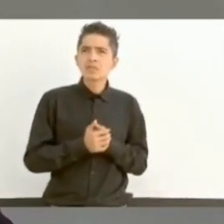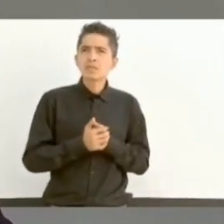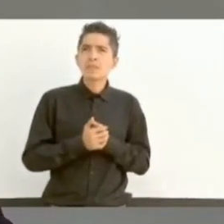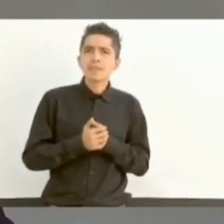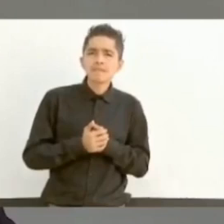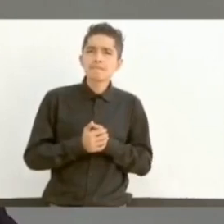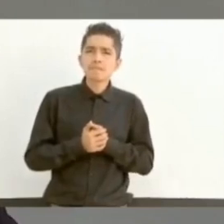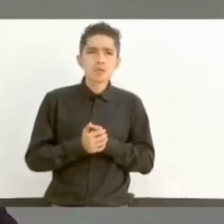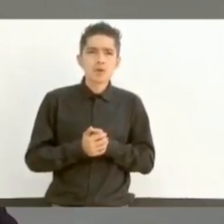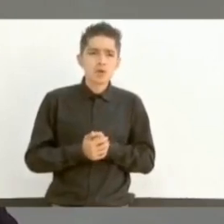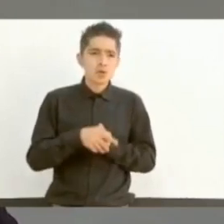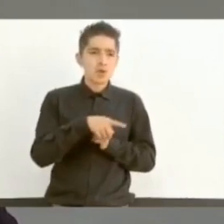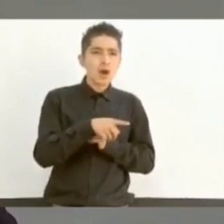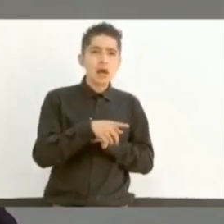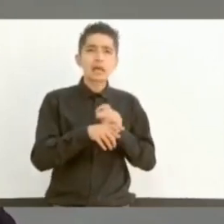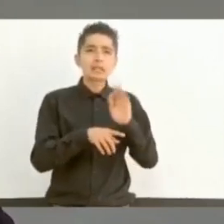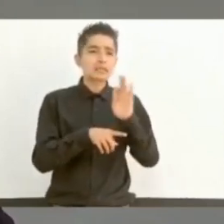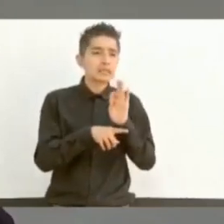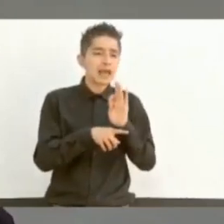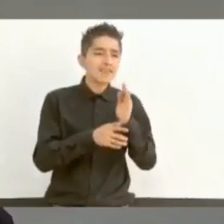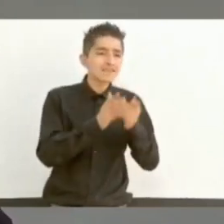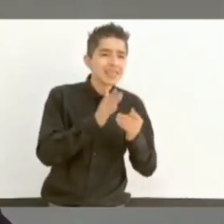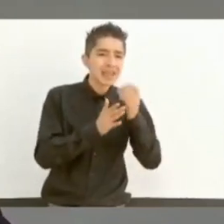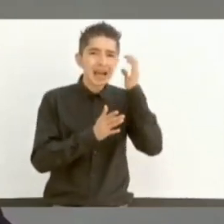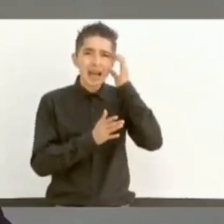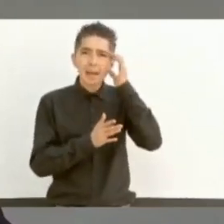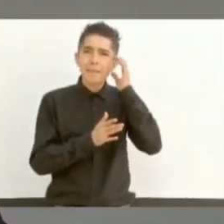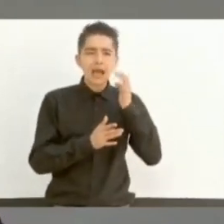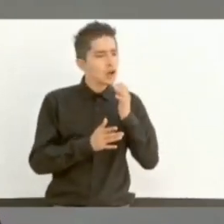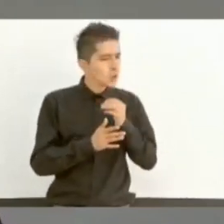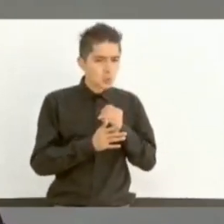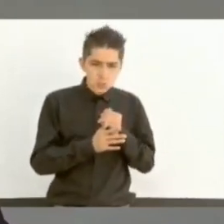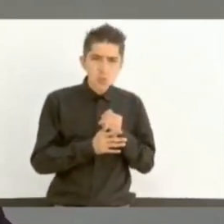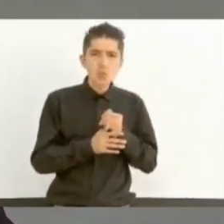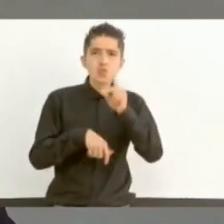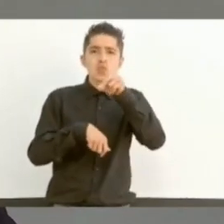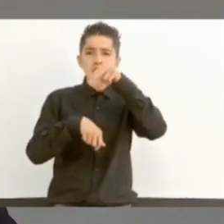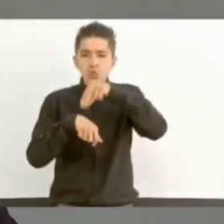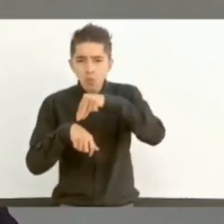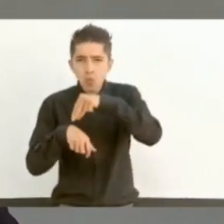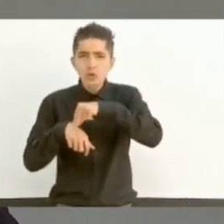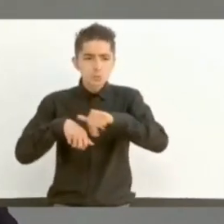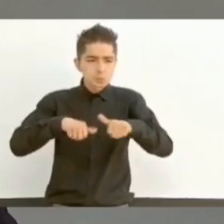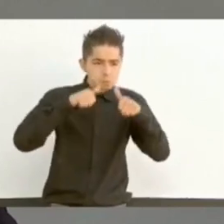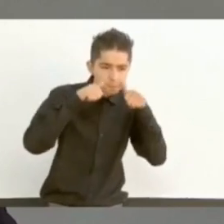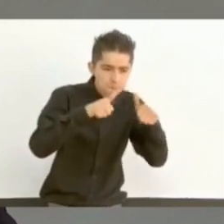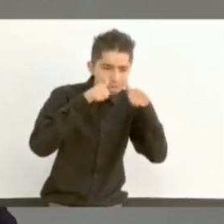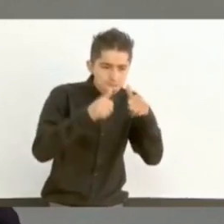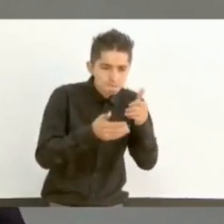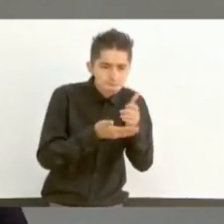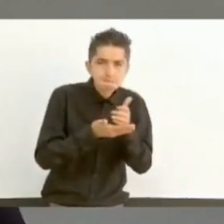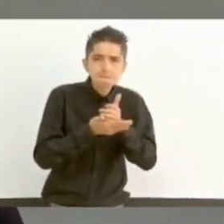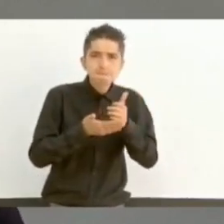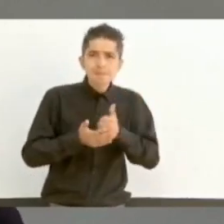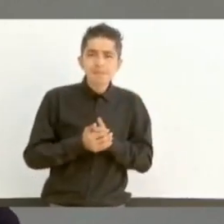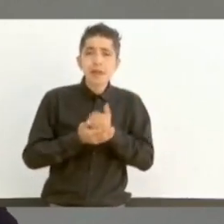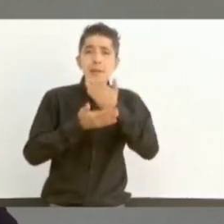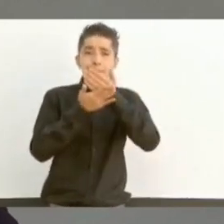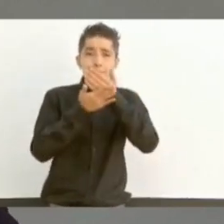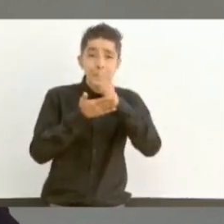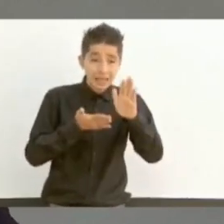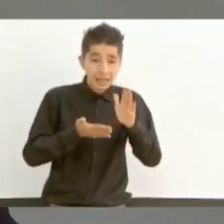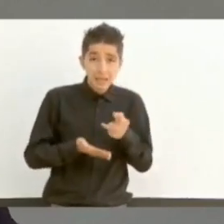una cama de hospital, sin un médico. Además de